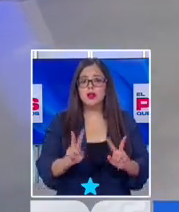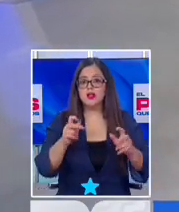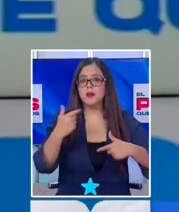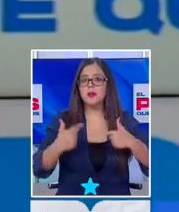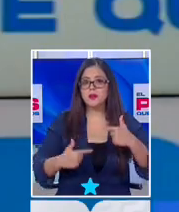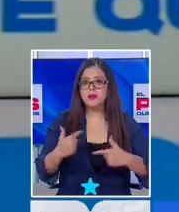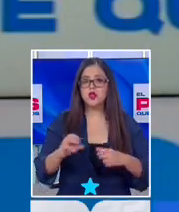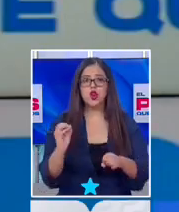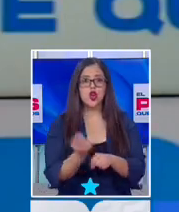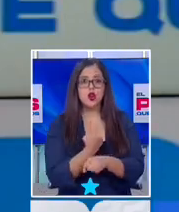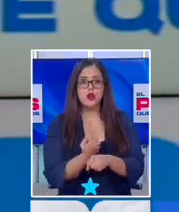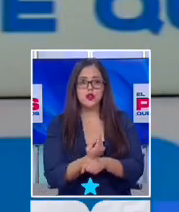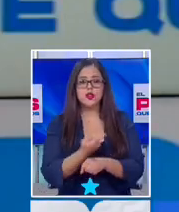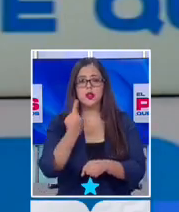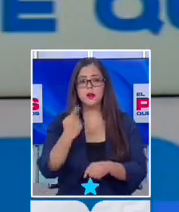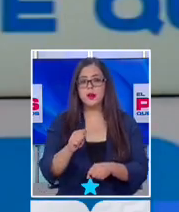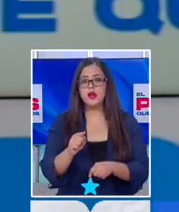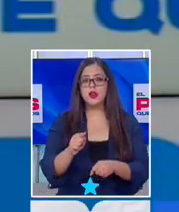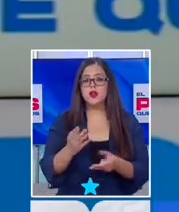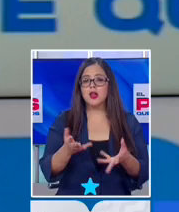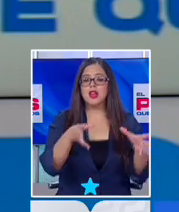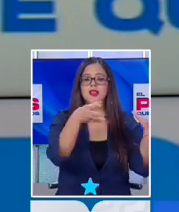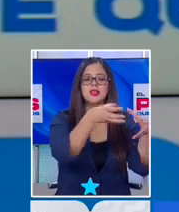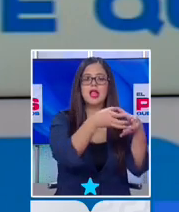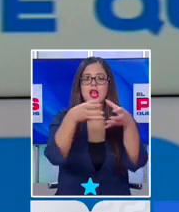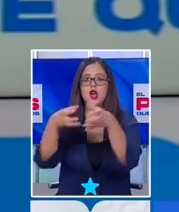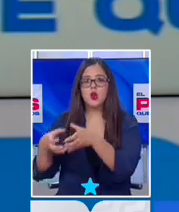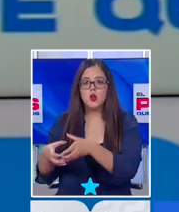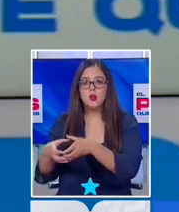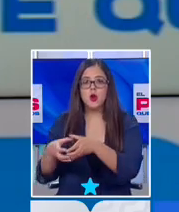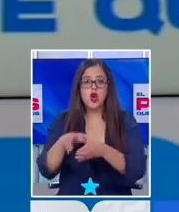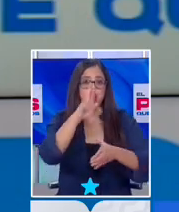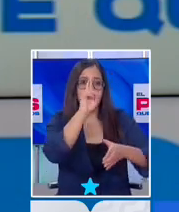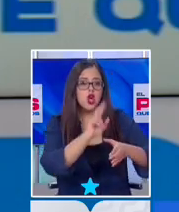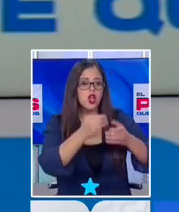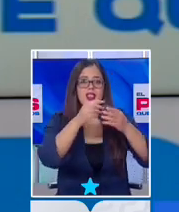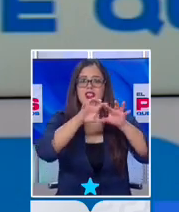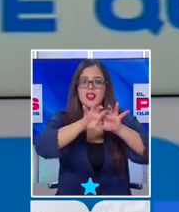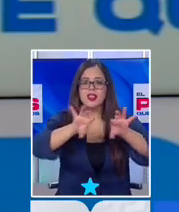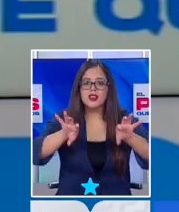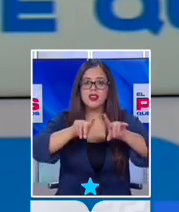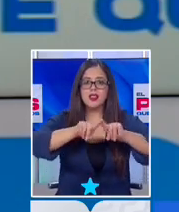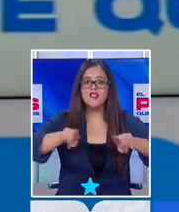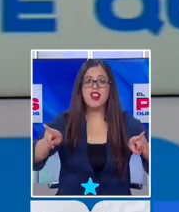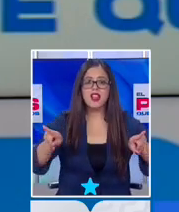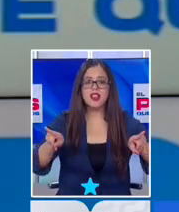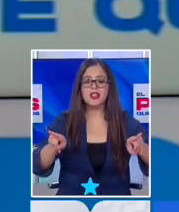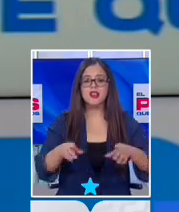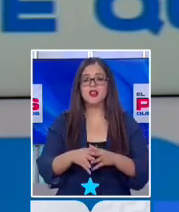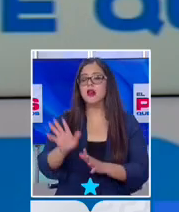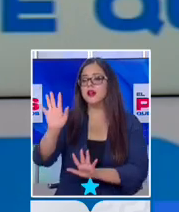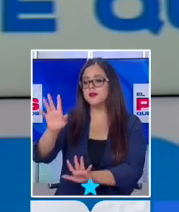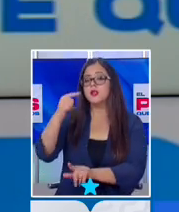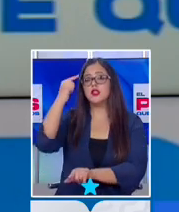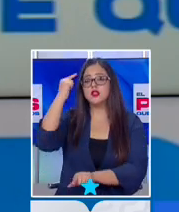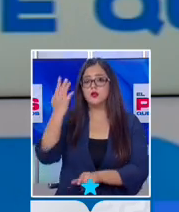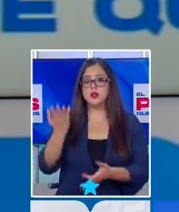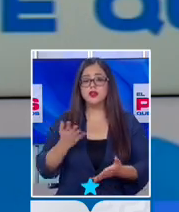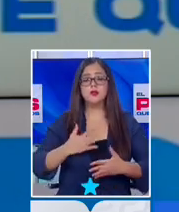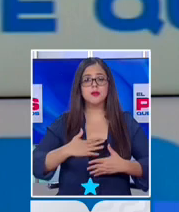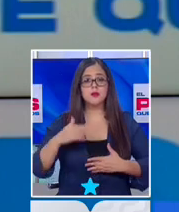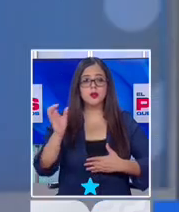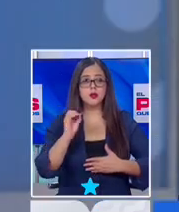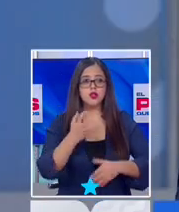discusión no conversación pero de cámaras que tienen funciones completamente distinto una de otras mire yo yo creo que a mí para a mi